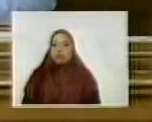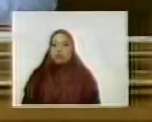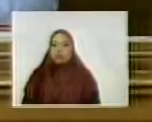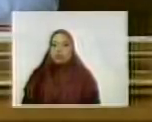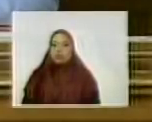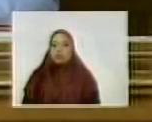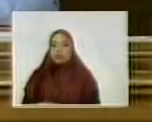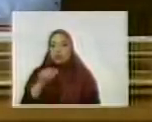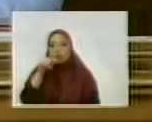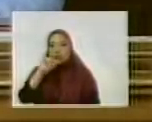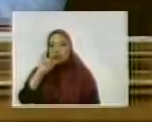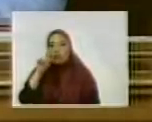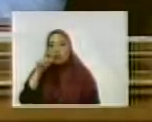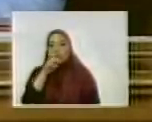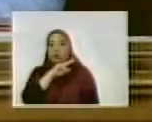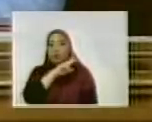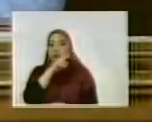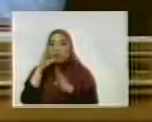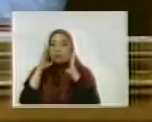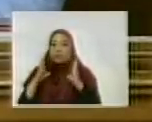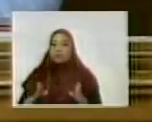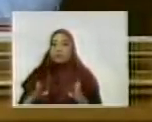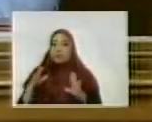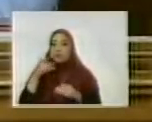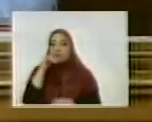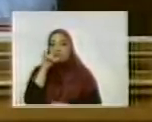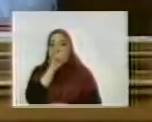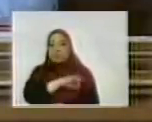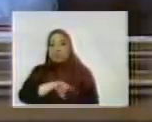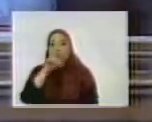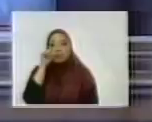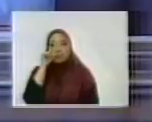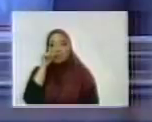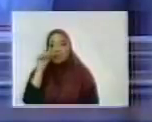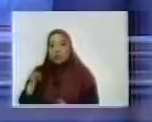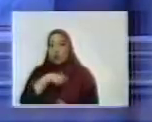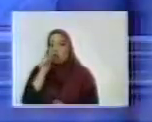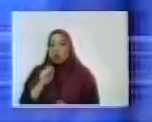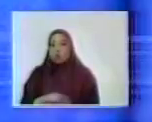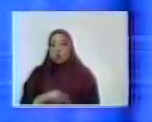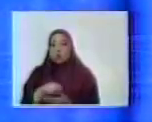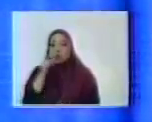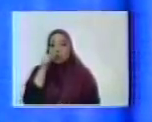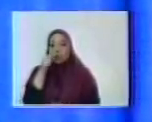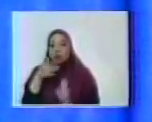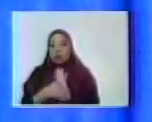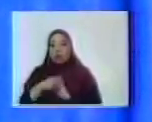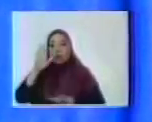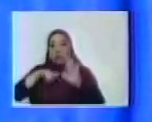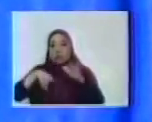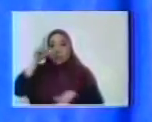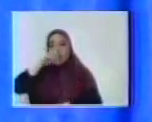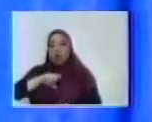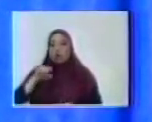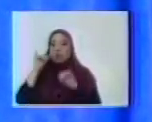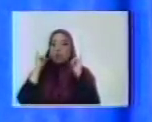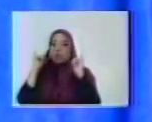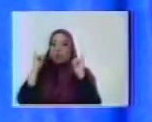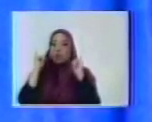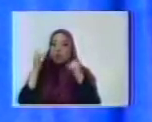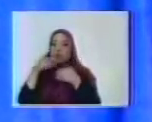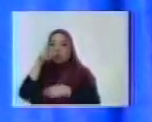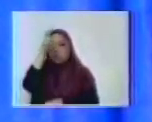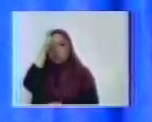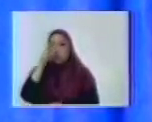Alí Rodríguez fue un gran ser humano y un caballero absoluto. Alí estuvo más de 15 años, ¿vale?, metido en la Sierra